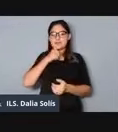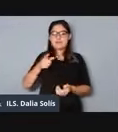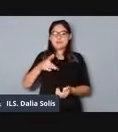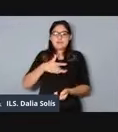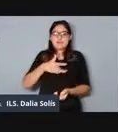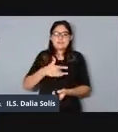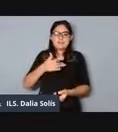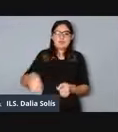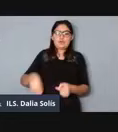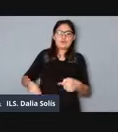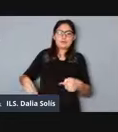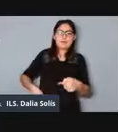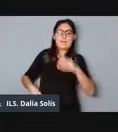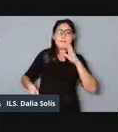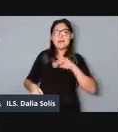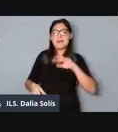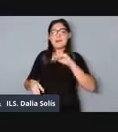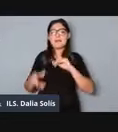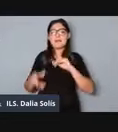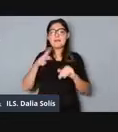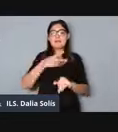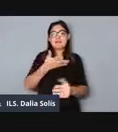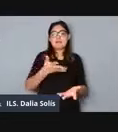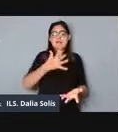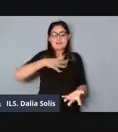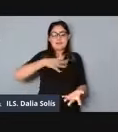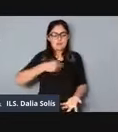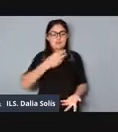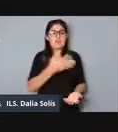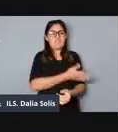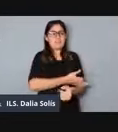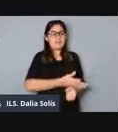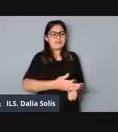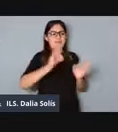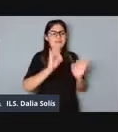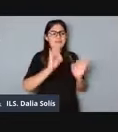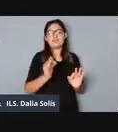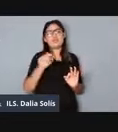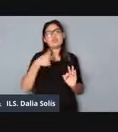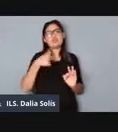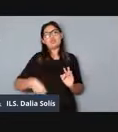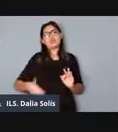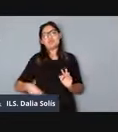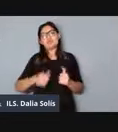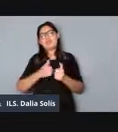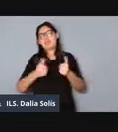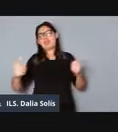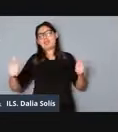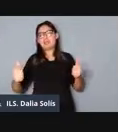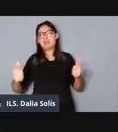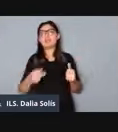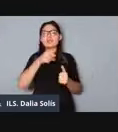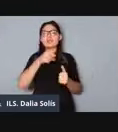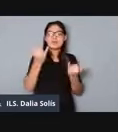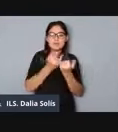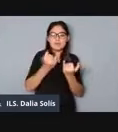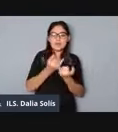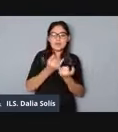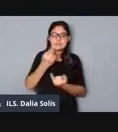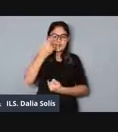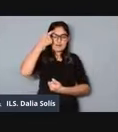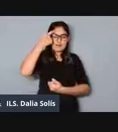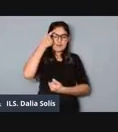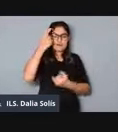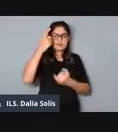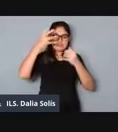familia normal. Y es que liberarnos de eso también es importante, es una construcción social que nos dijeron, ¿no? Y